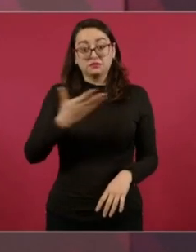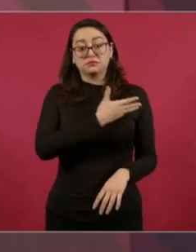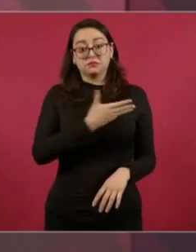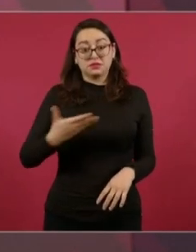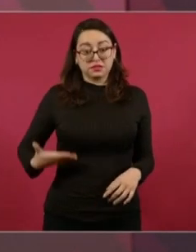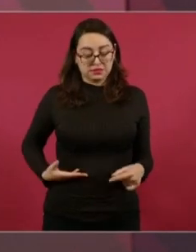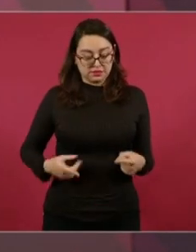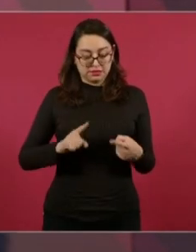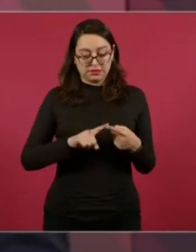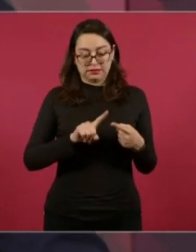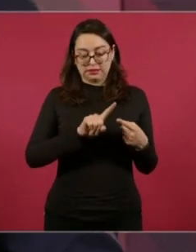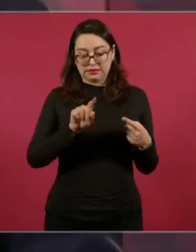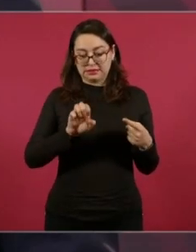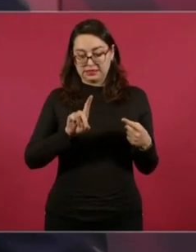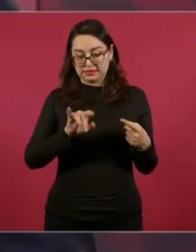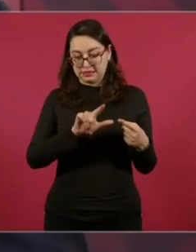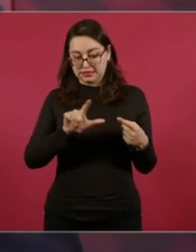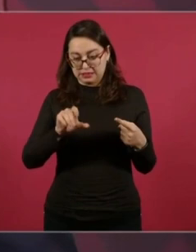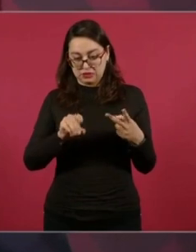qué los llevó